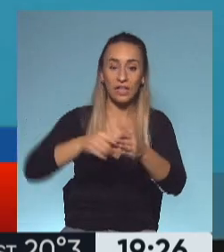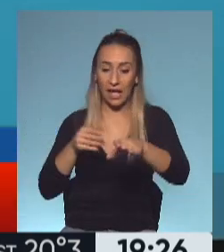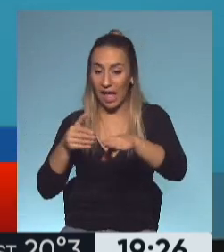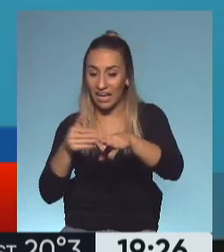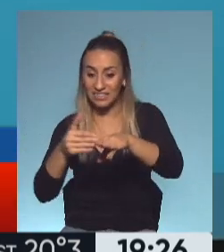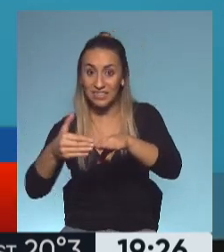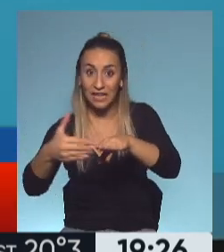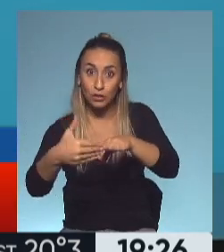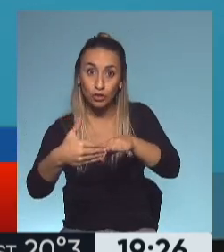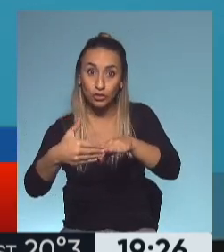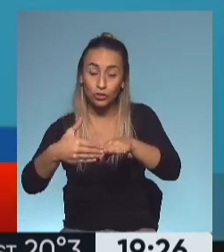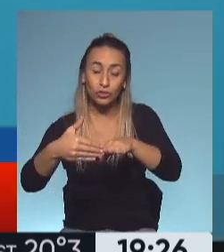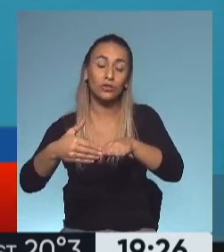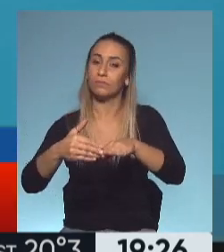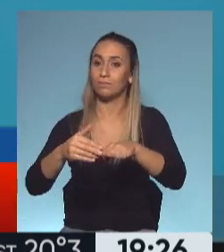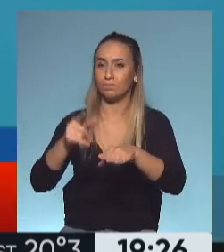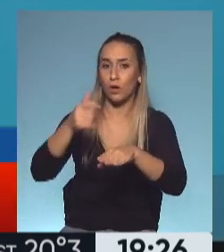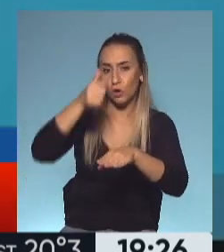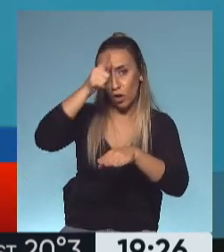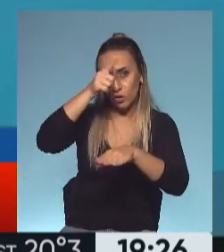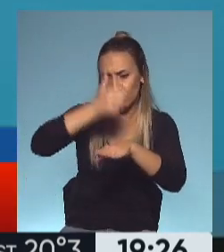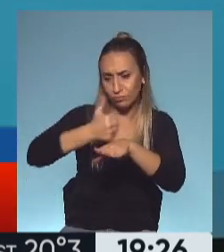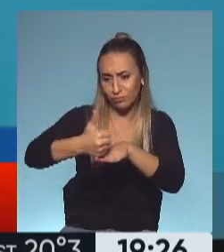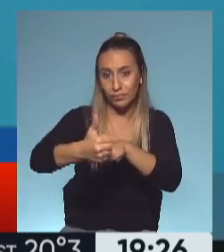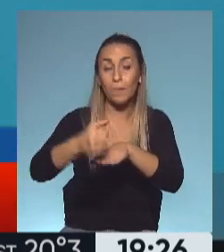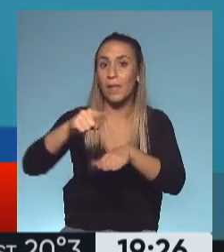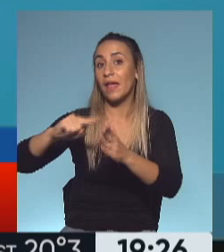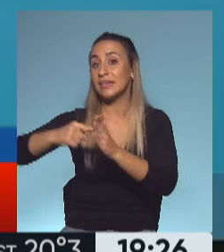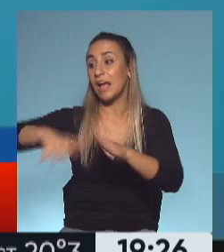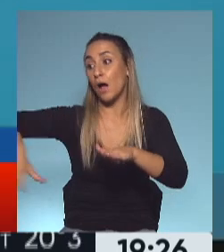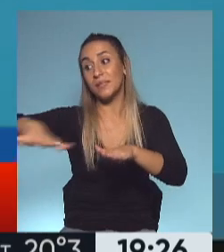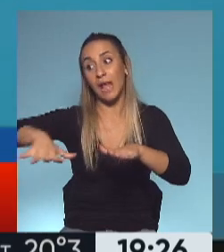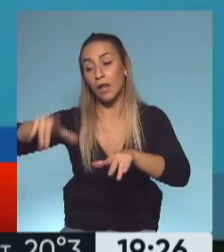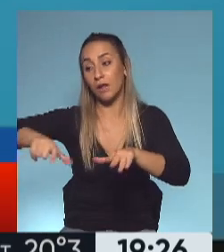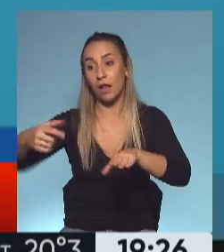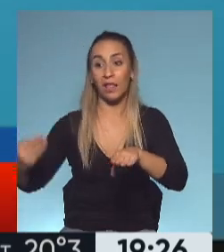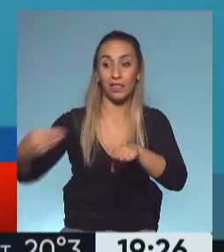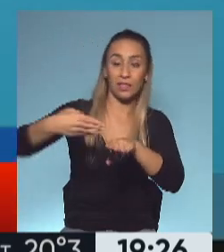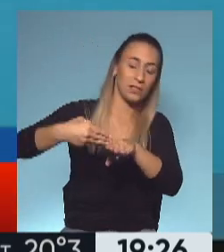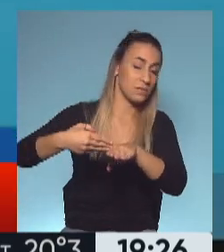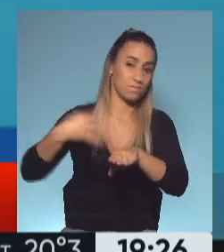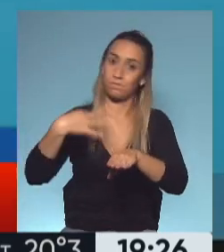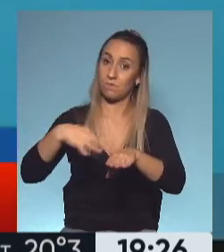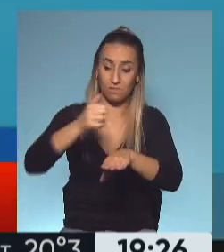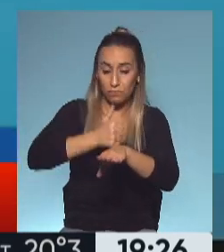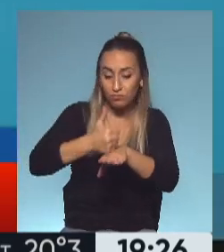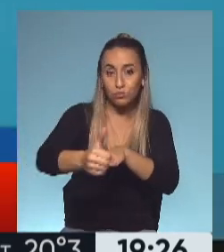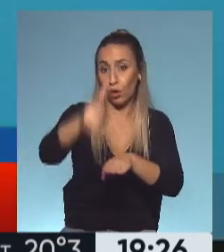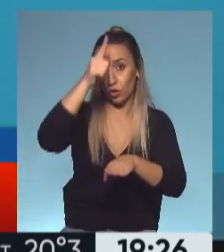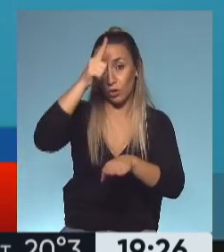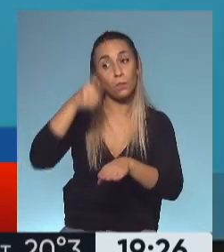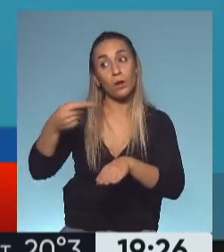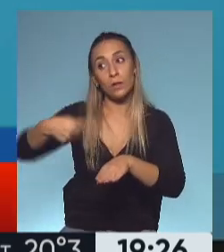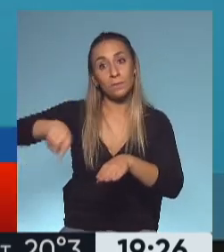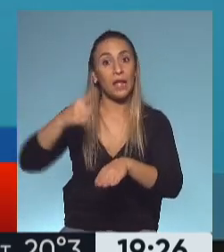particularmente los accesos desde la ciudad de Buenos Aires. Van a tener controles sanitarios, con lo cual hay que respetar los horarios, hay